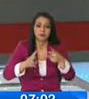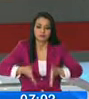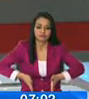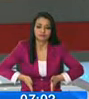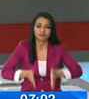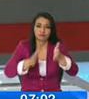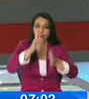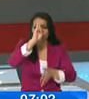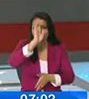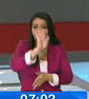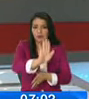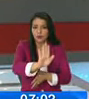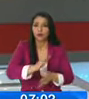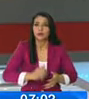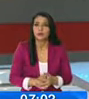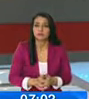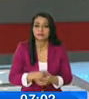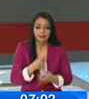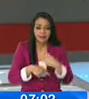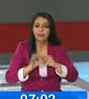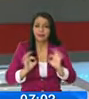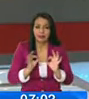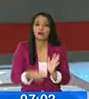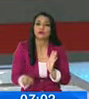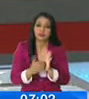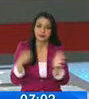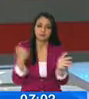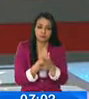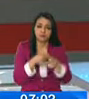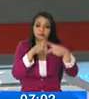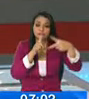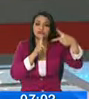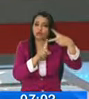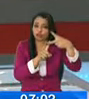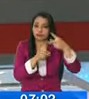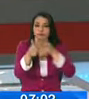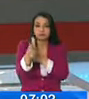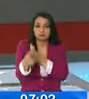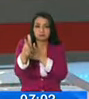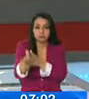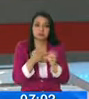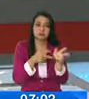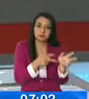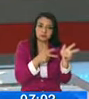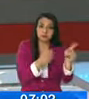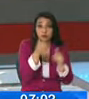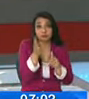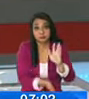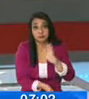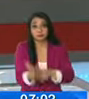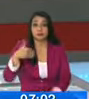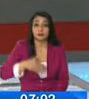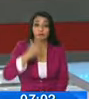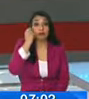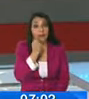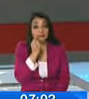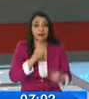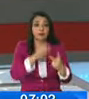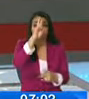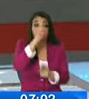General Rumiñahui, sin heridas personales, pero igualmente existe congestión. Así que si usted está yendo por esas zonas, por